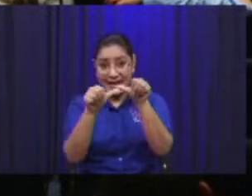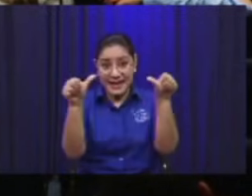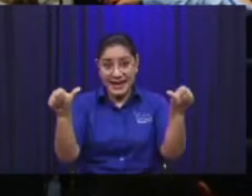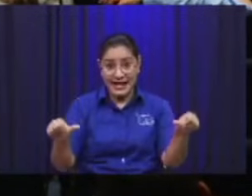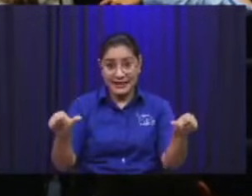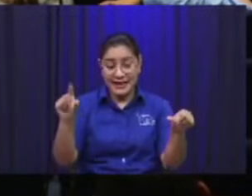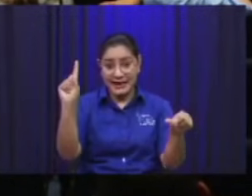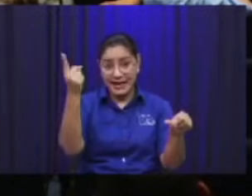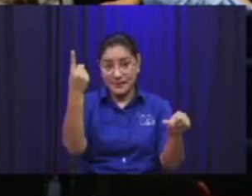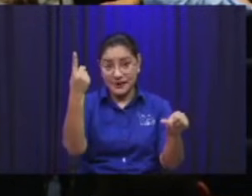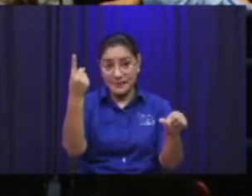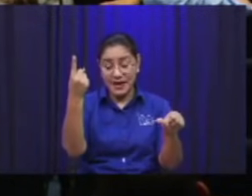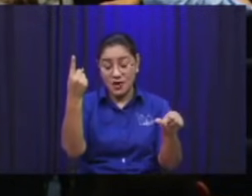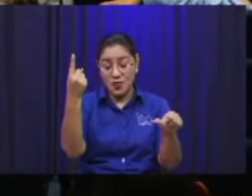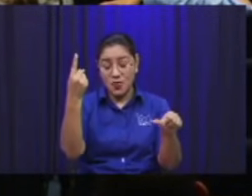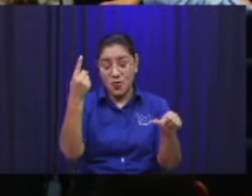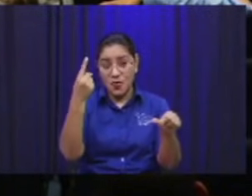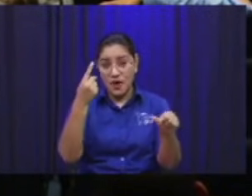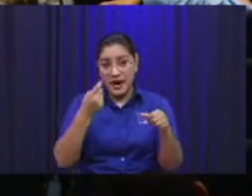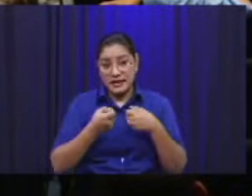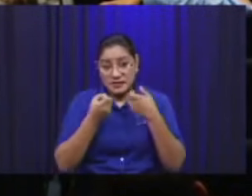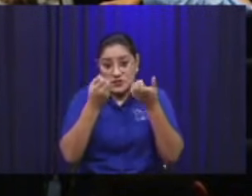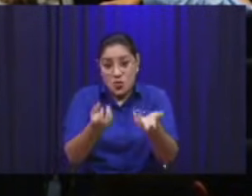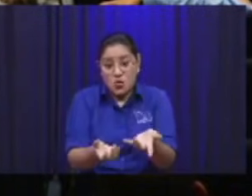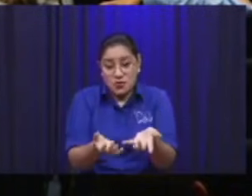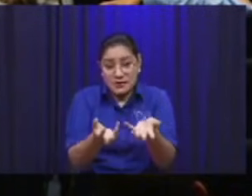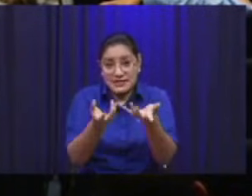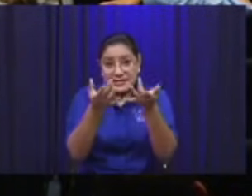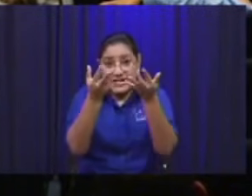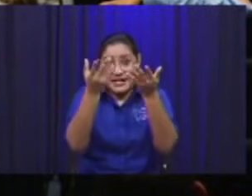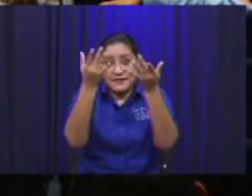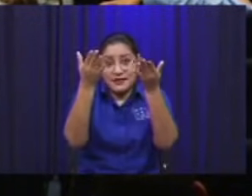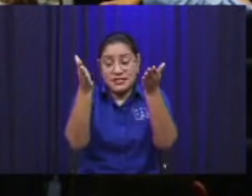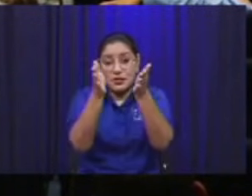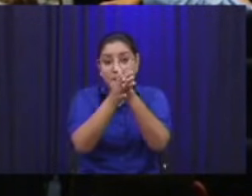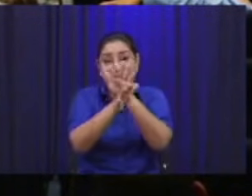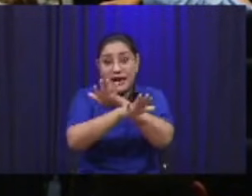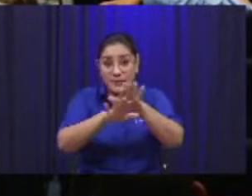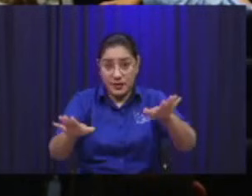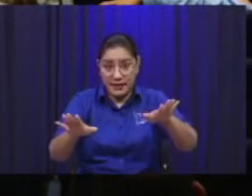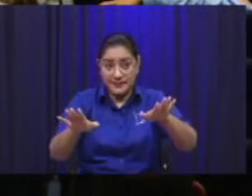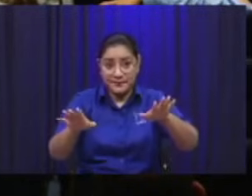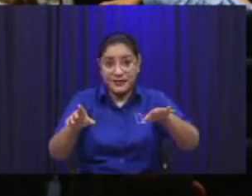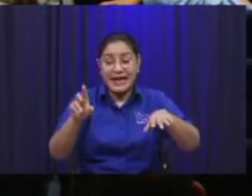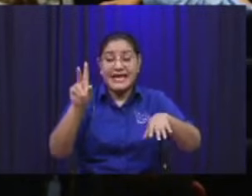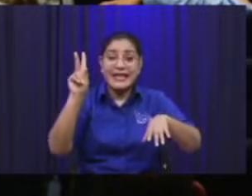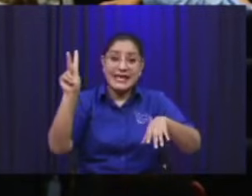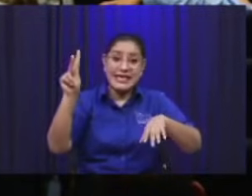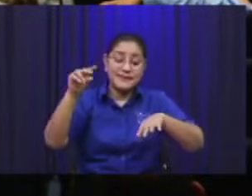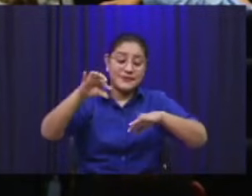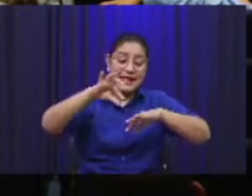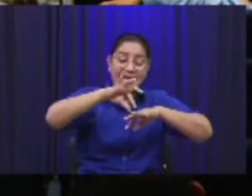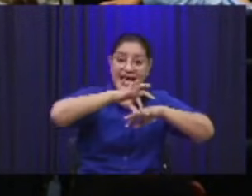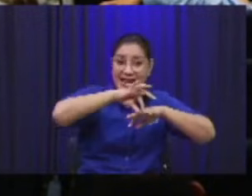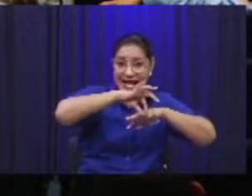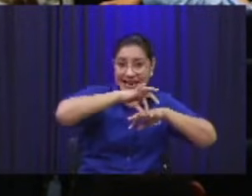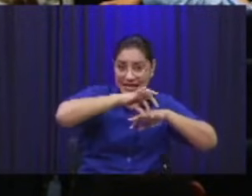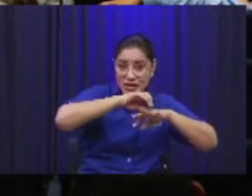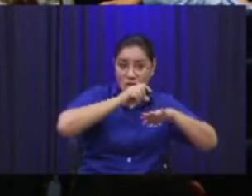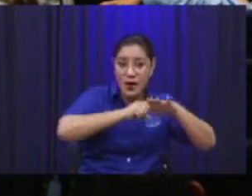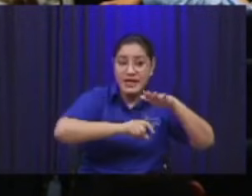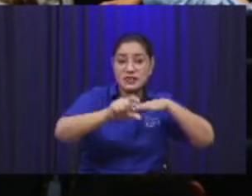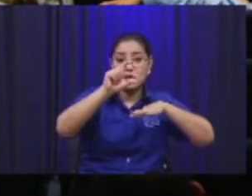entonces el anillo es las arras es un compromiso que te